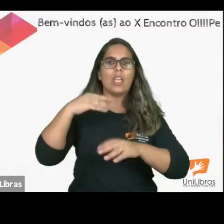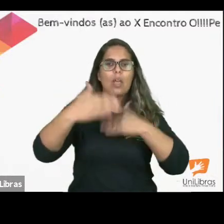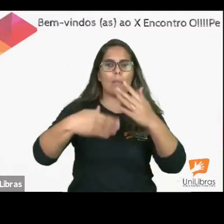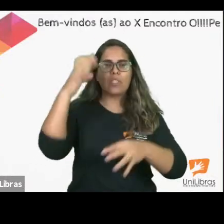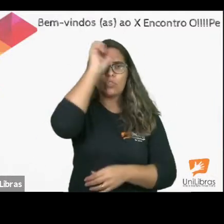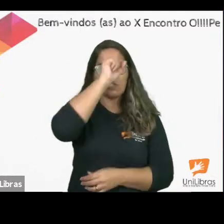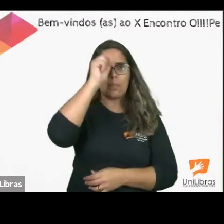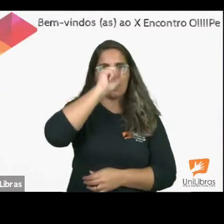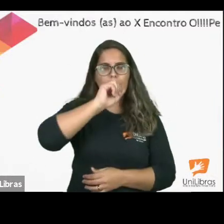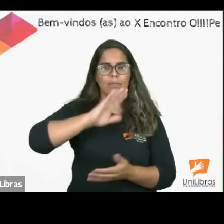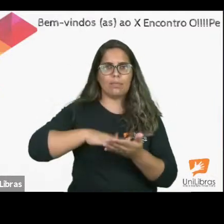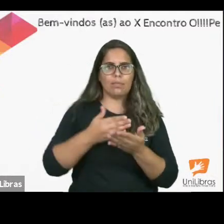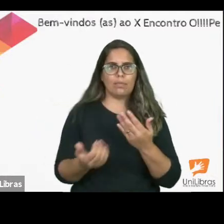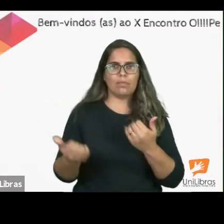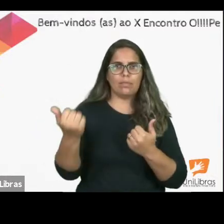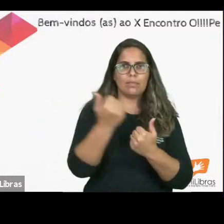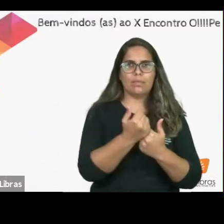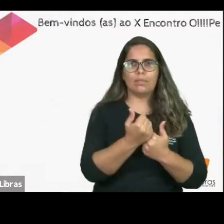y entonces usa eso.